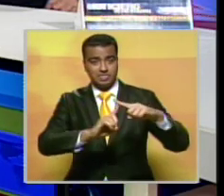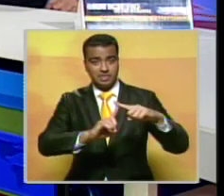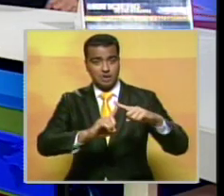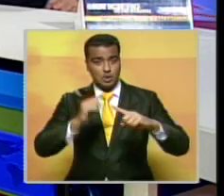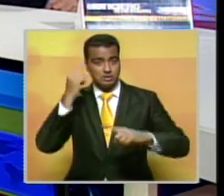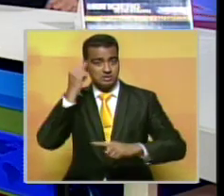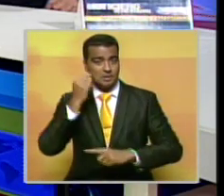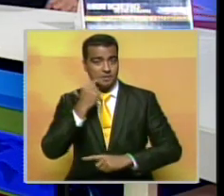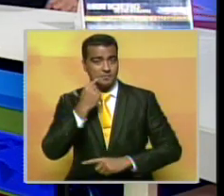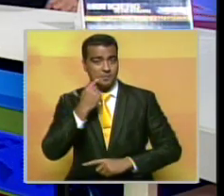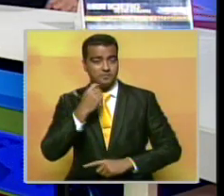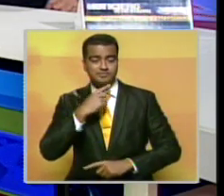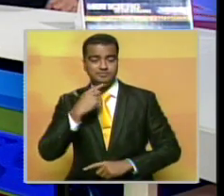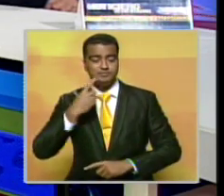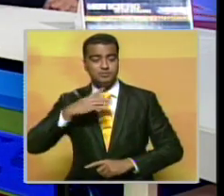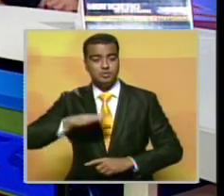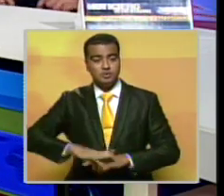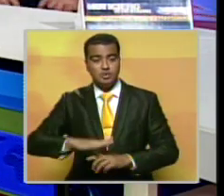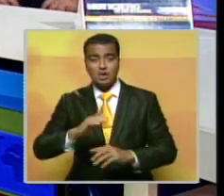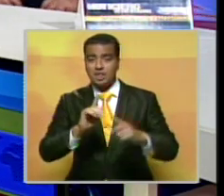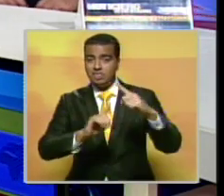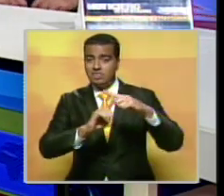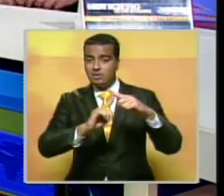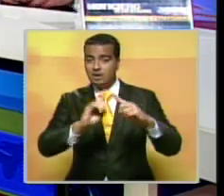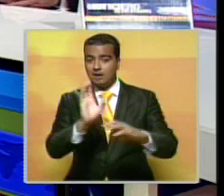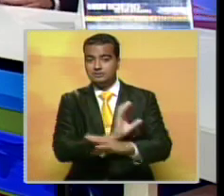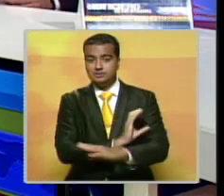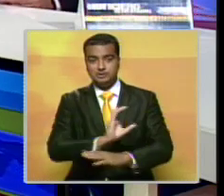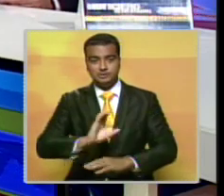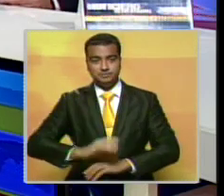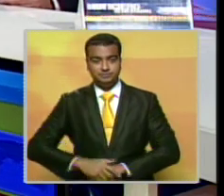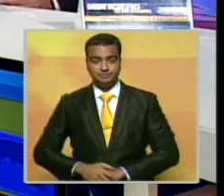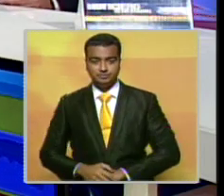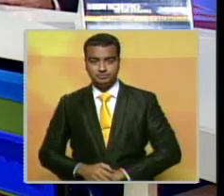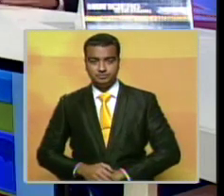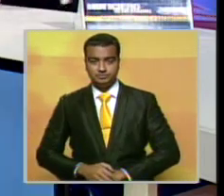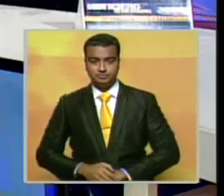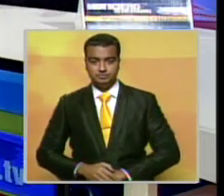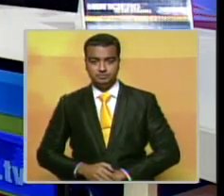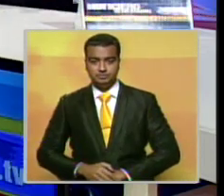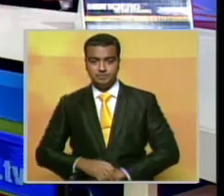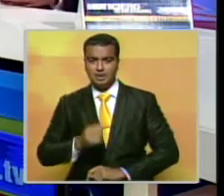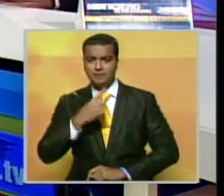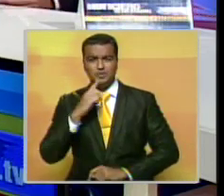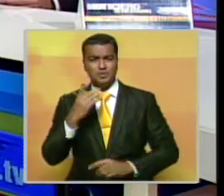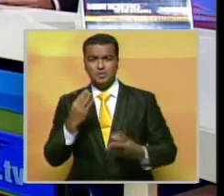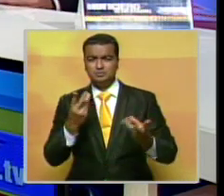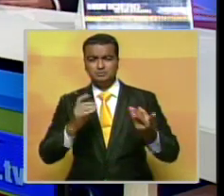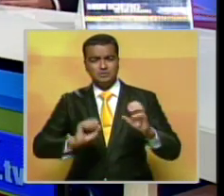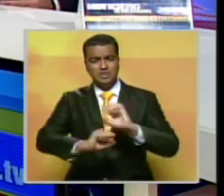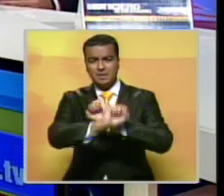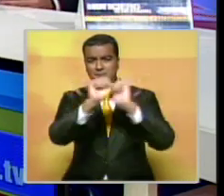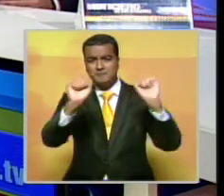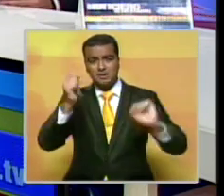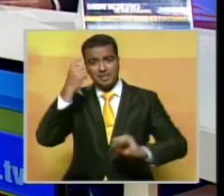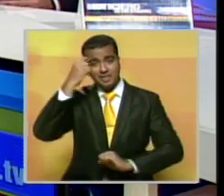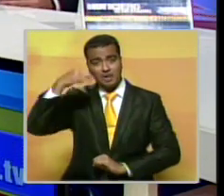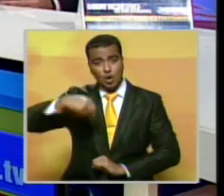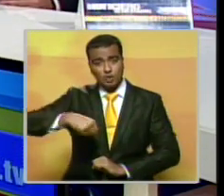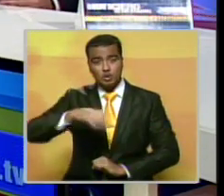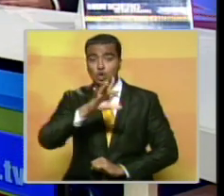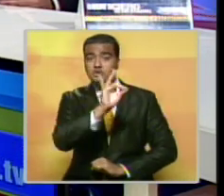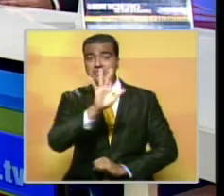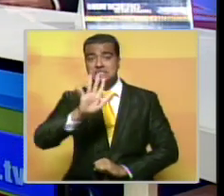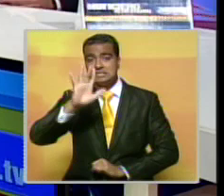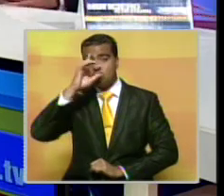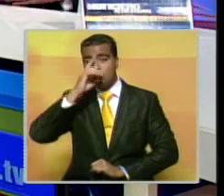los venezolanos, tío de la poesía y de la canción. Ha fallecido a tempranas horas del día de hoy a los 85